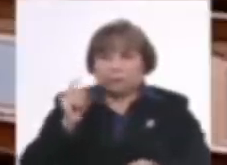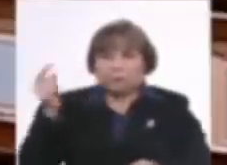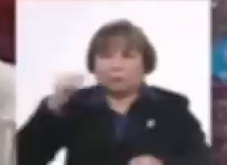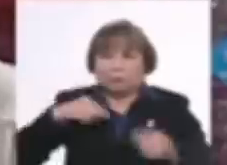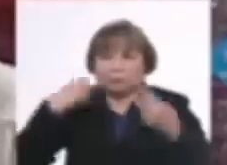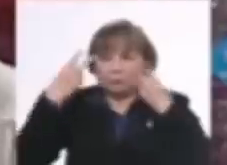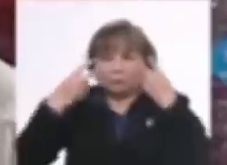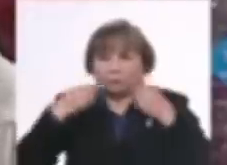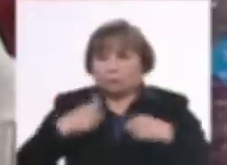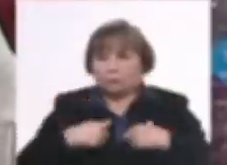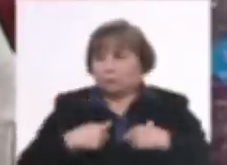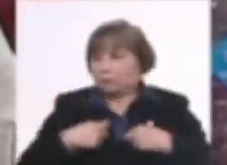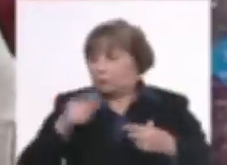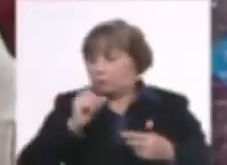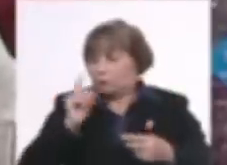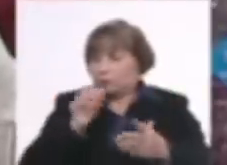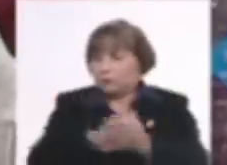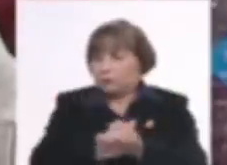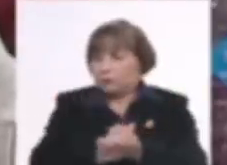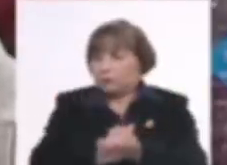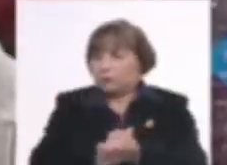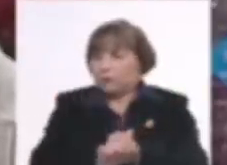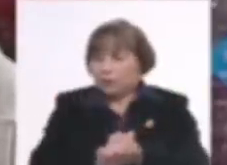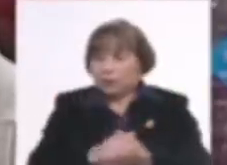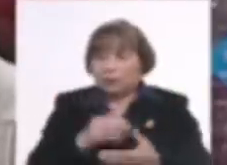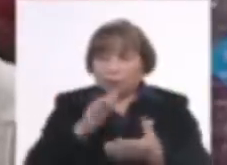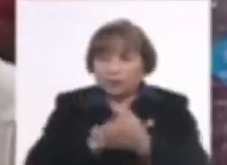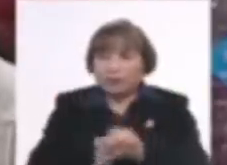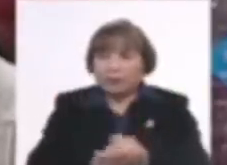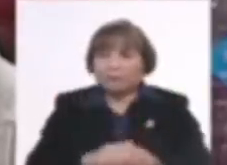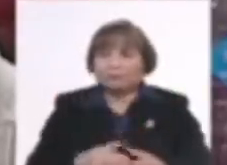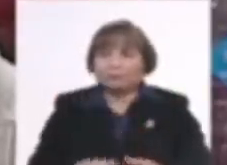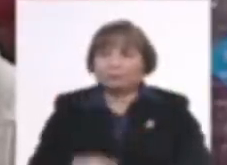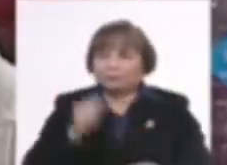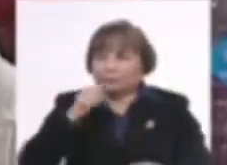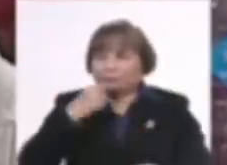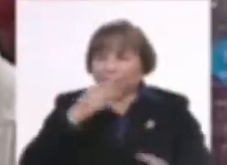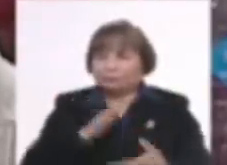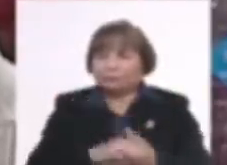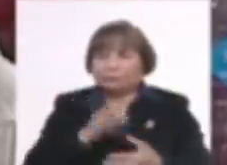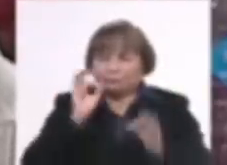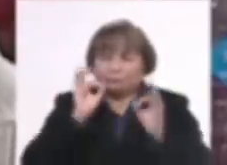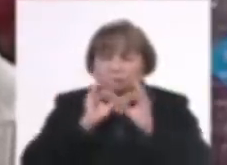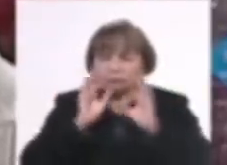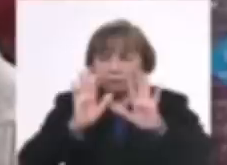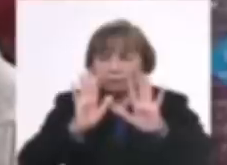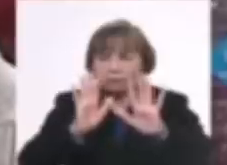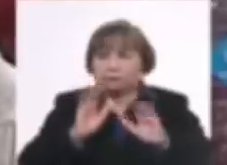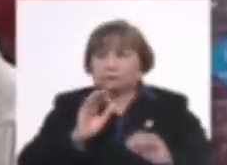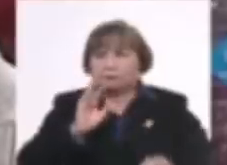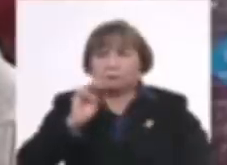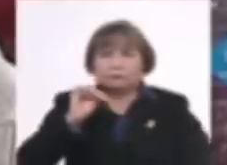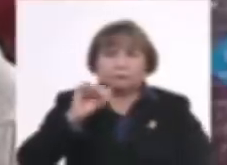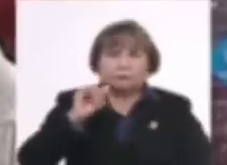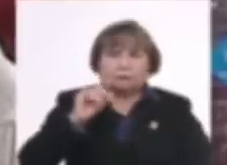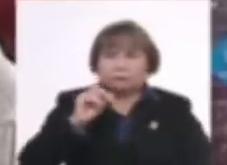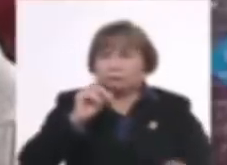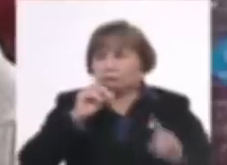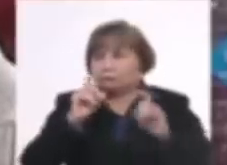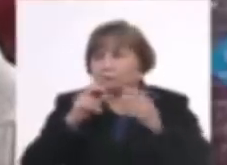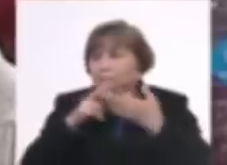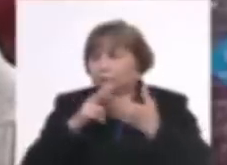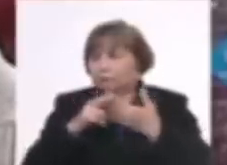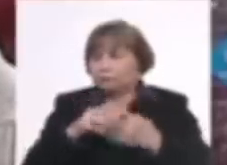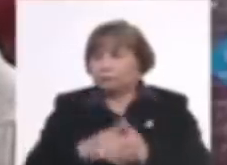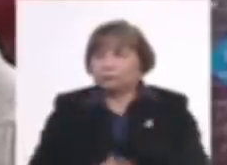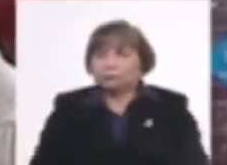a visitarme a mí. ¿No es su amiga? Sí, es mi amiga. Ok, perfecto. A ver, congresista Moyano, solo una interrupción, por